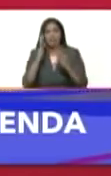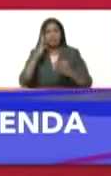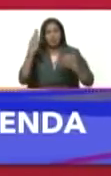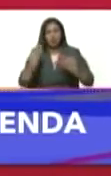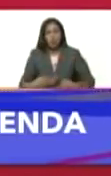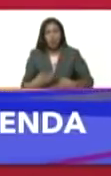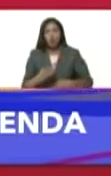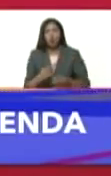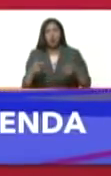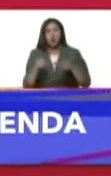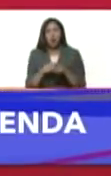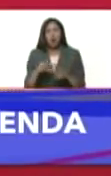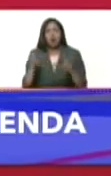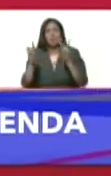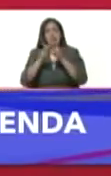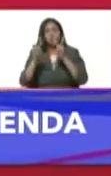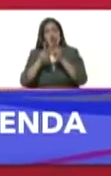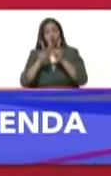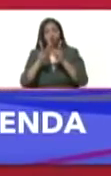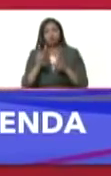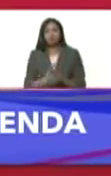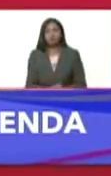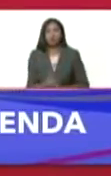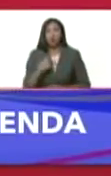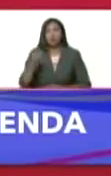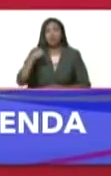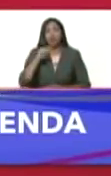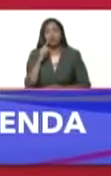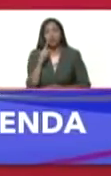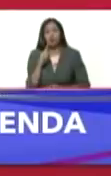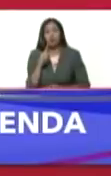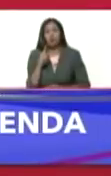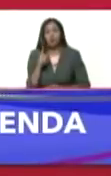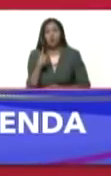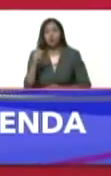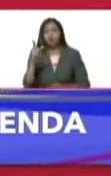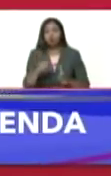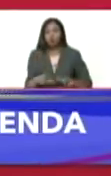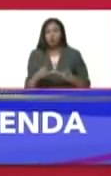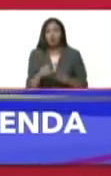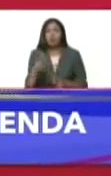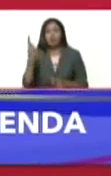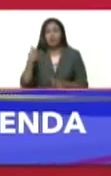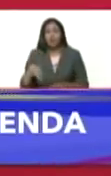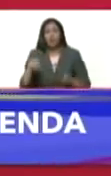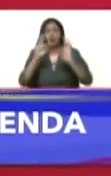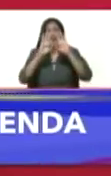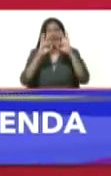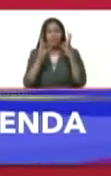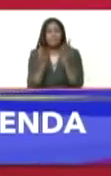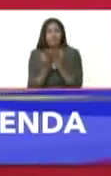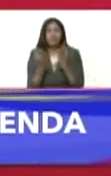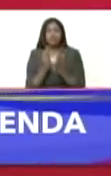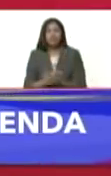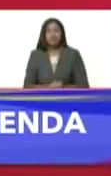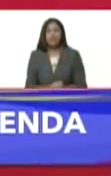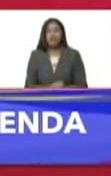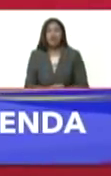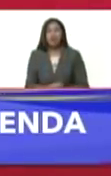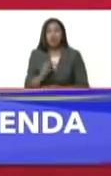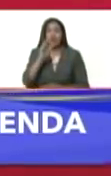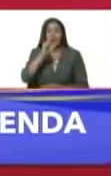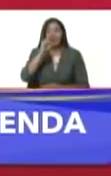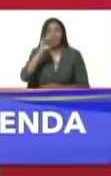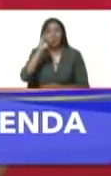hogar seguro con la gran misión Vivienda Venezuela. Hoy tenemos un hito. Y aquí tengo a la familia de Luis Arturo